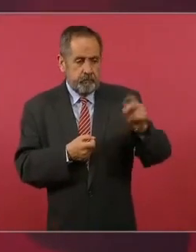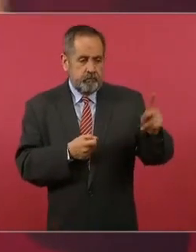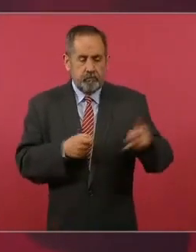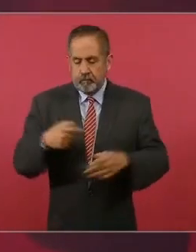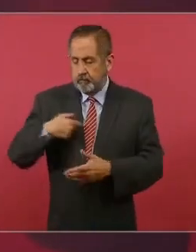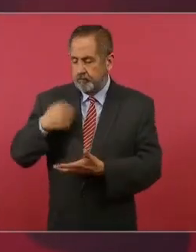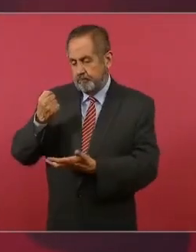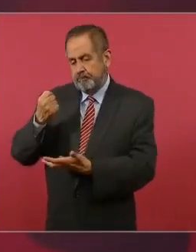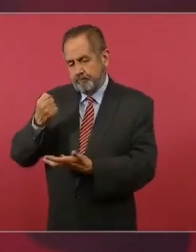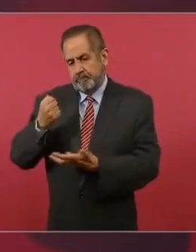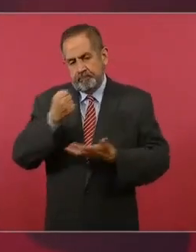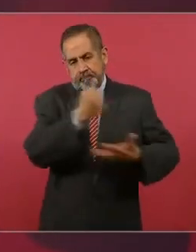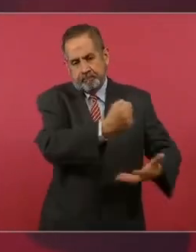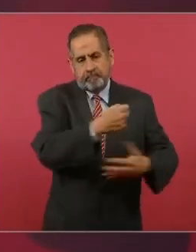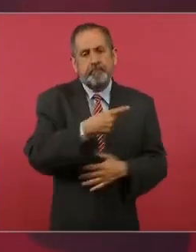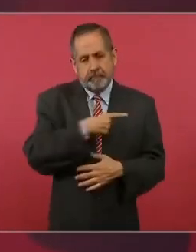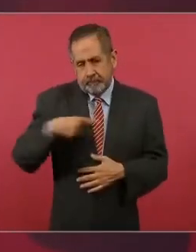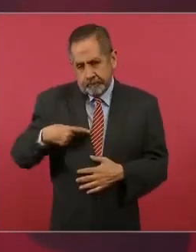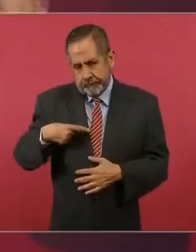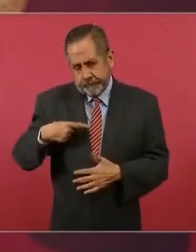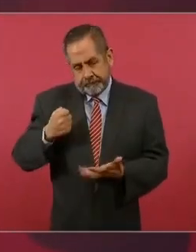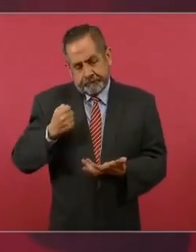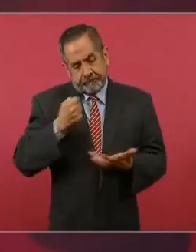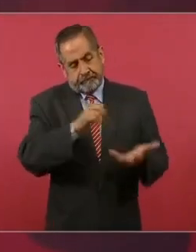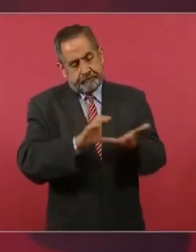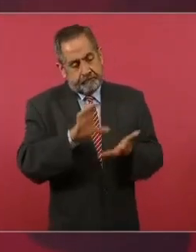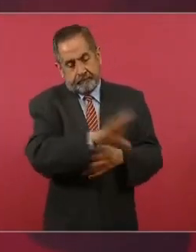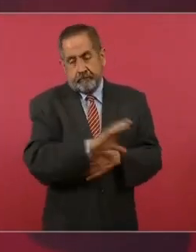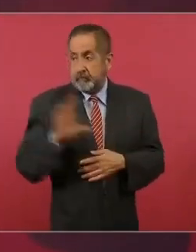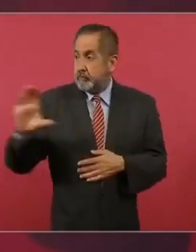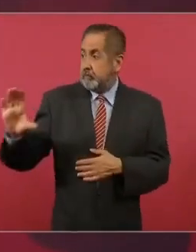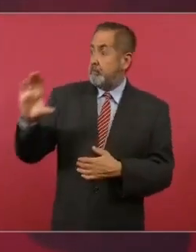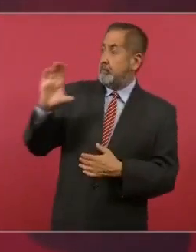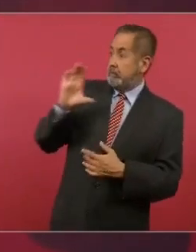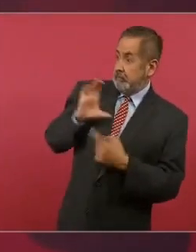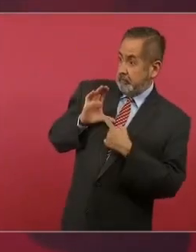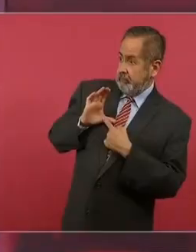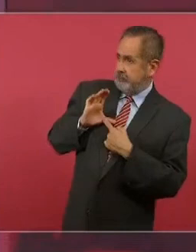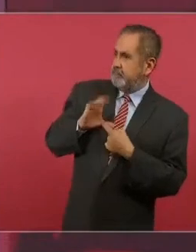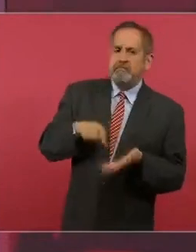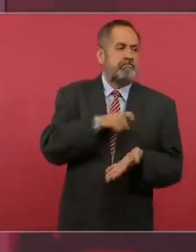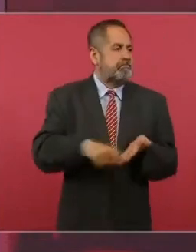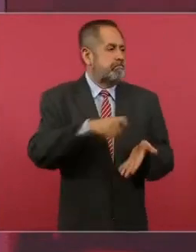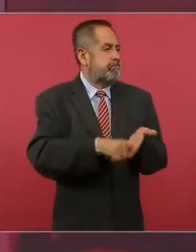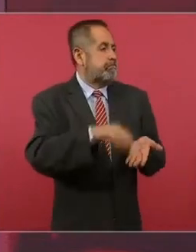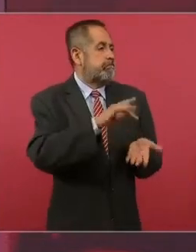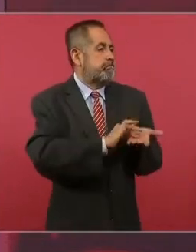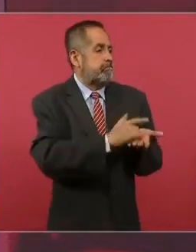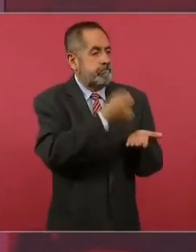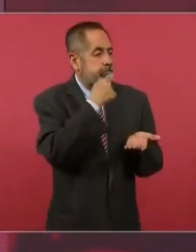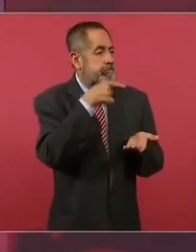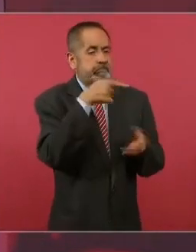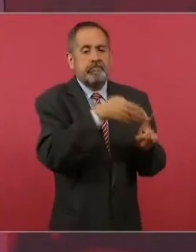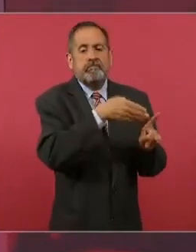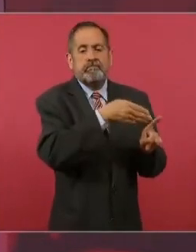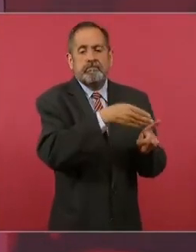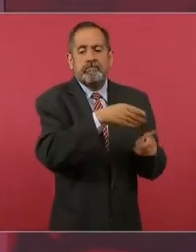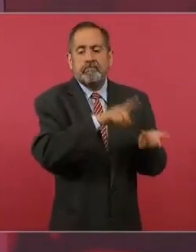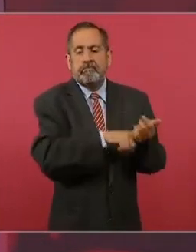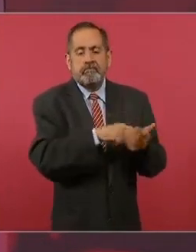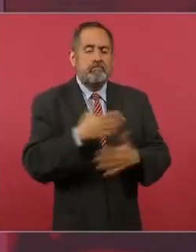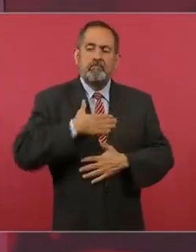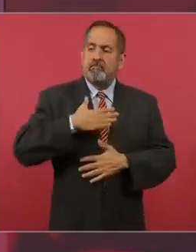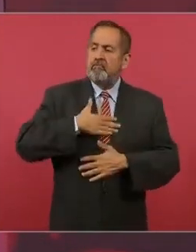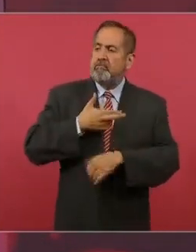el dinero, ellos ya compran la medicina ya